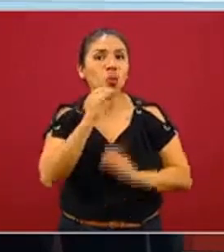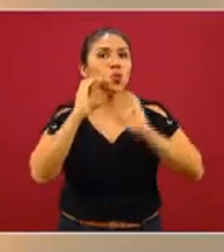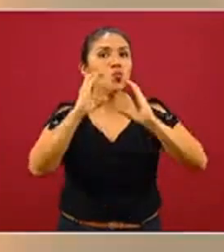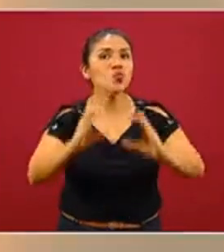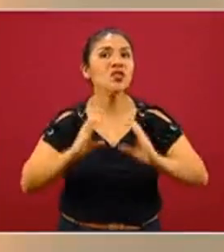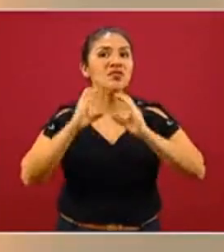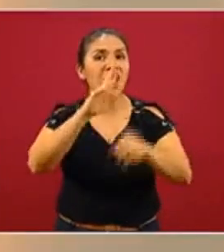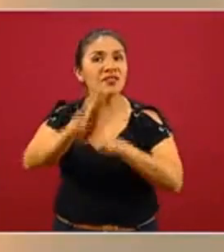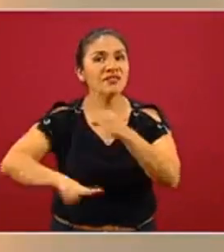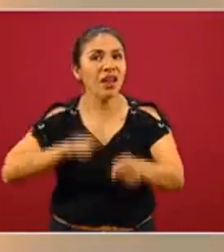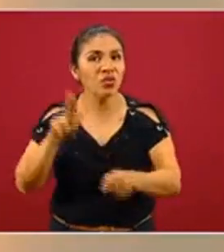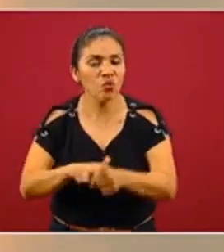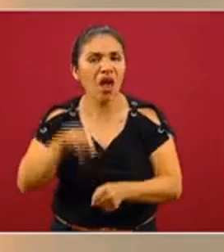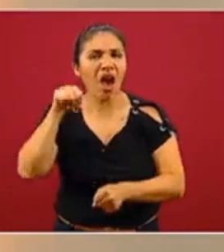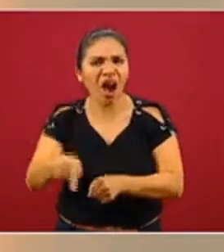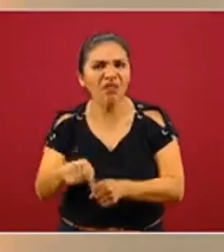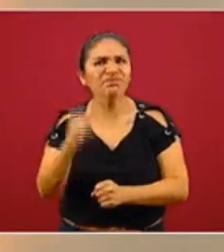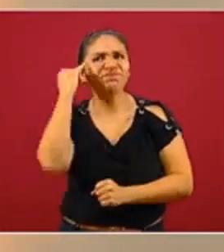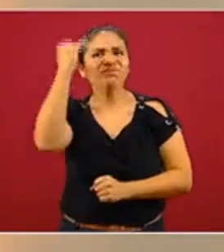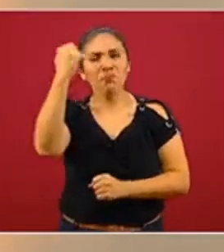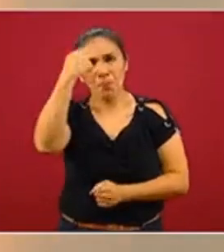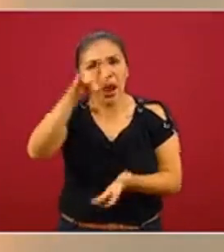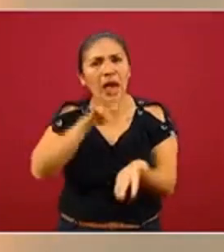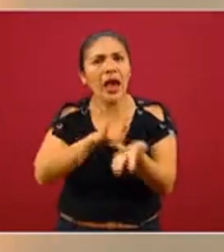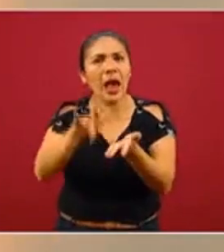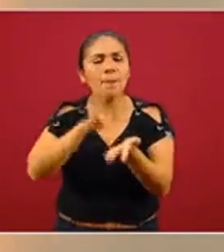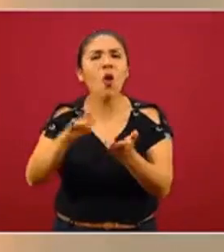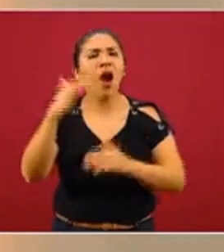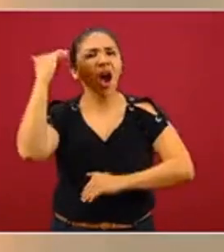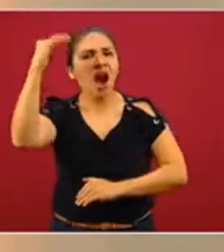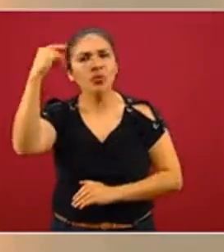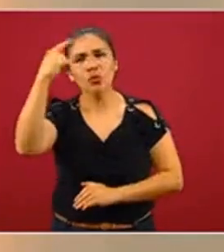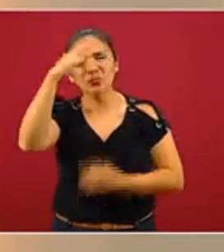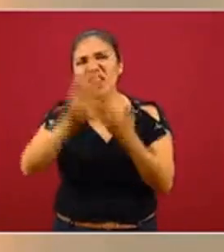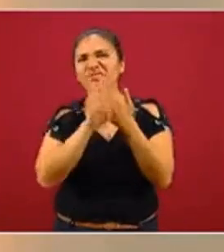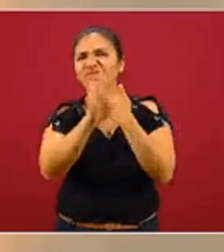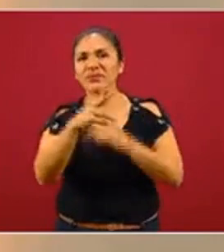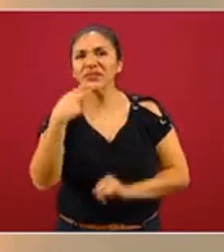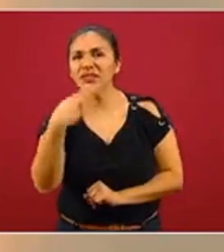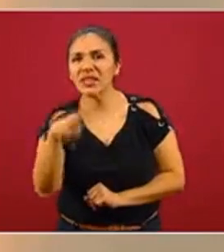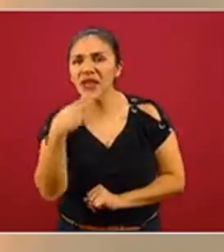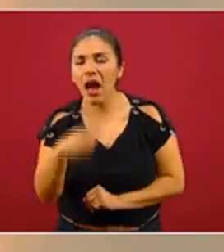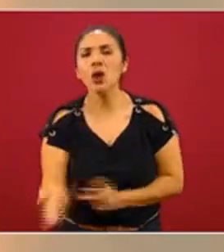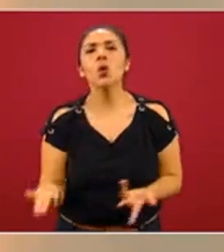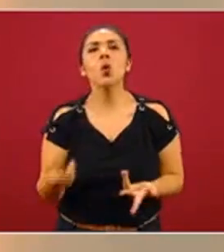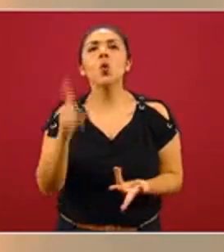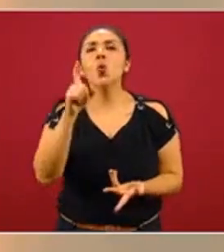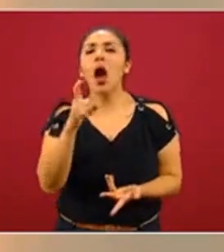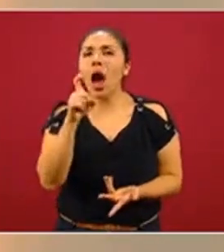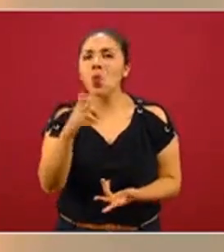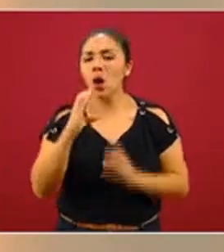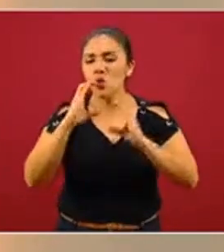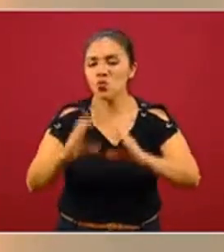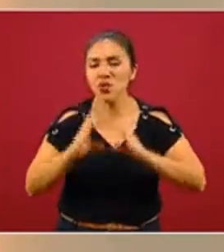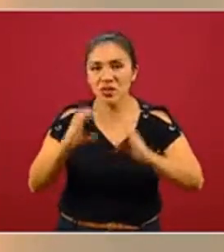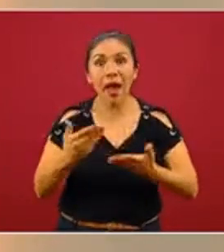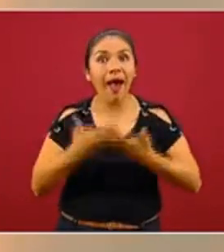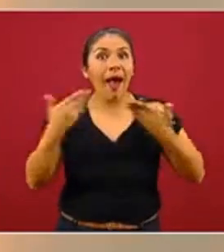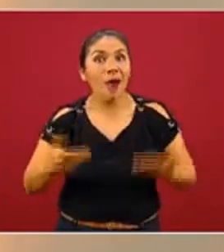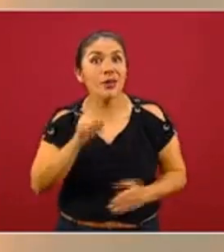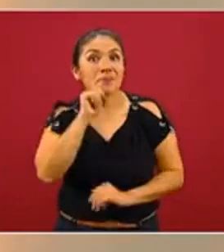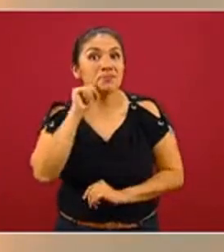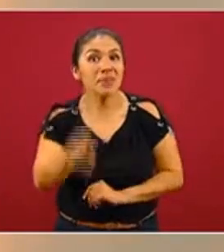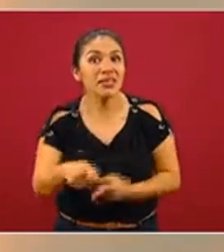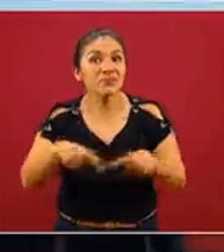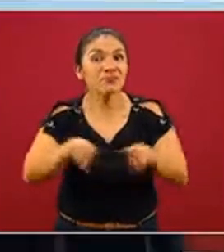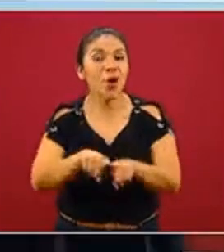ambiente, son quienes impulsan a los adultos a prevenir el tabaquismo, al uso racional del agua, y ahora lo están haciendo también